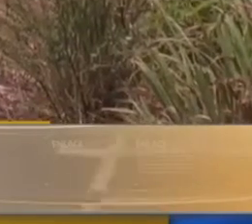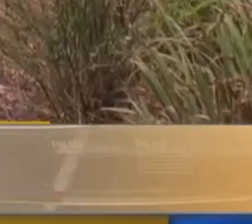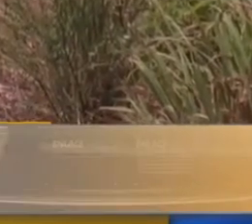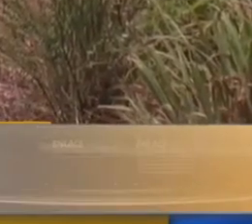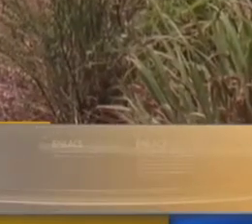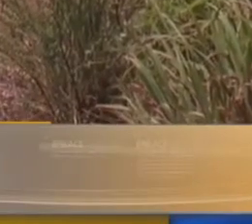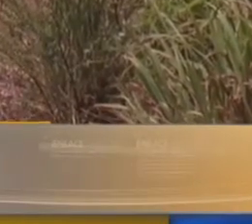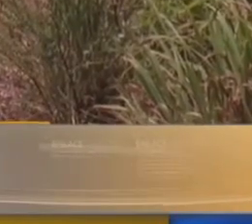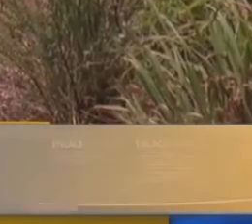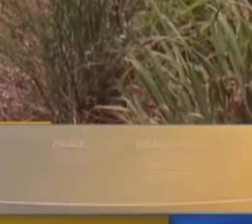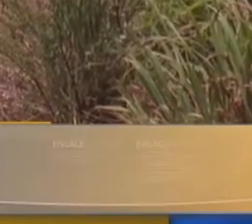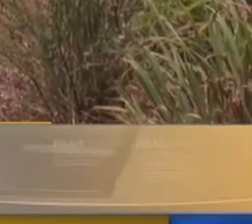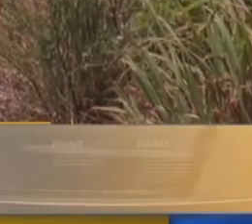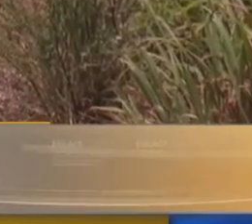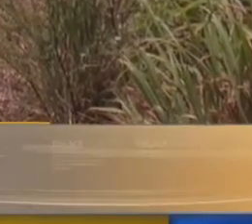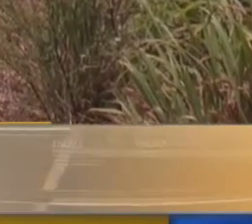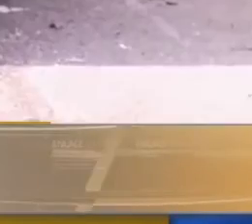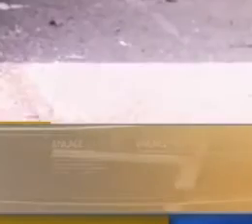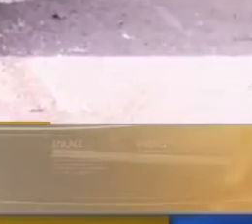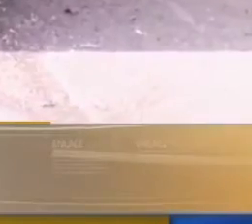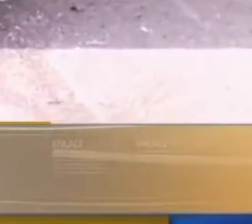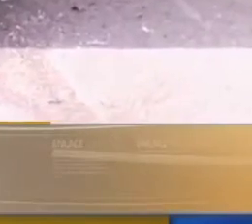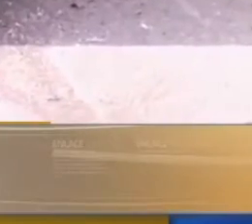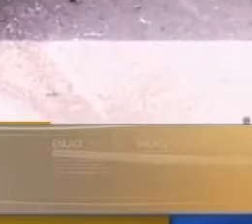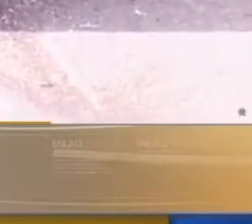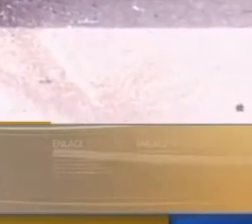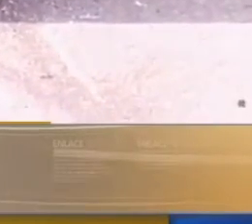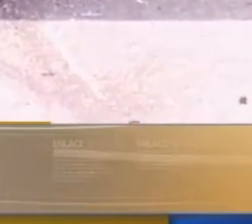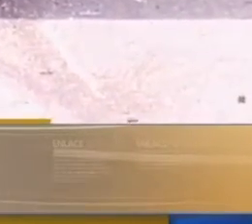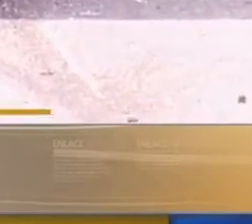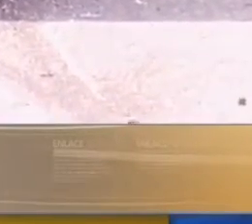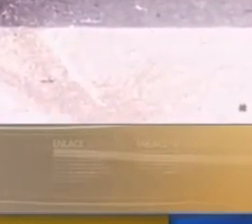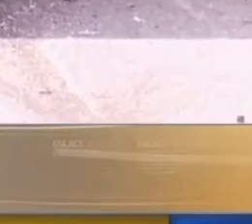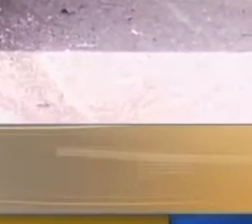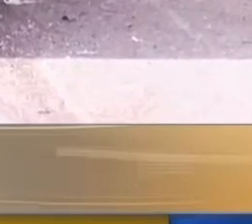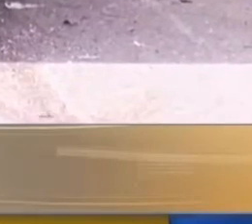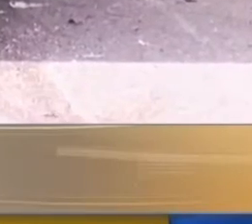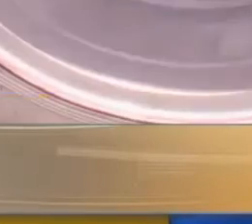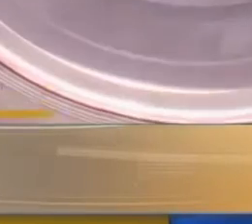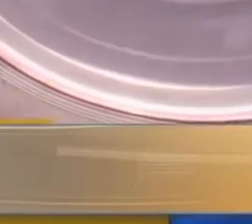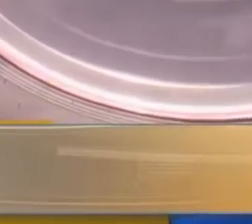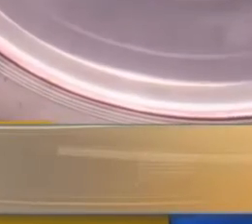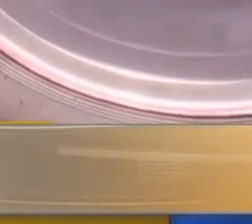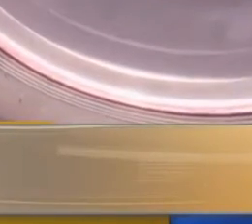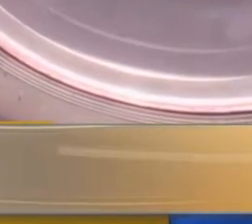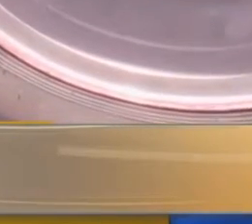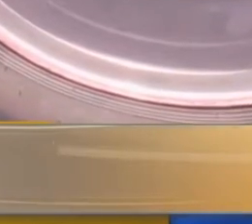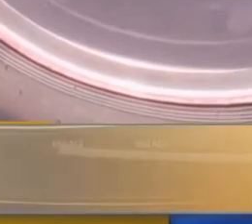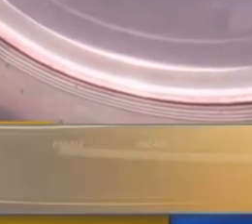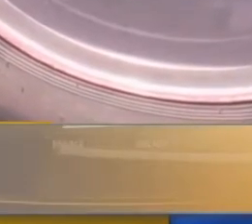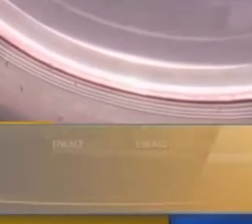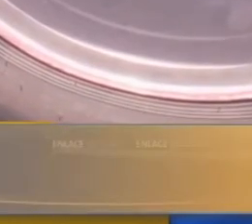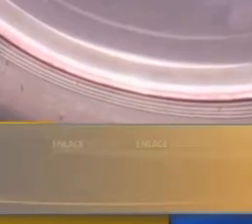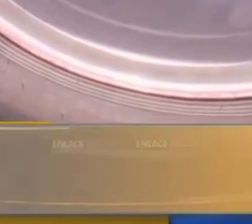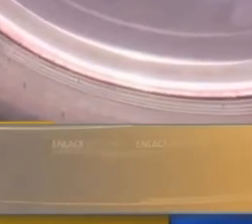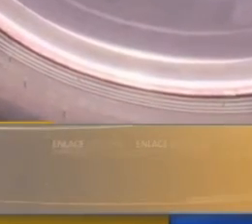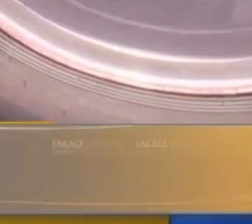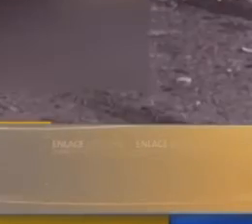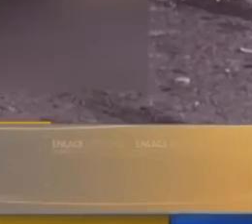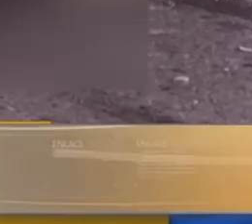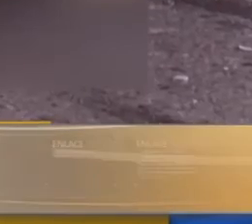un accidente de tránsito en la vía al corregimiento El Llanito, un joven motociclista perdió la vida al chocar contra una buseta de servicio público. El hecho